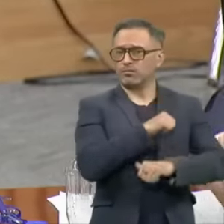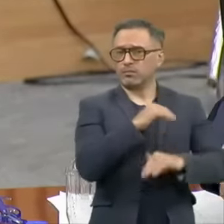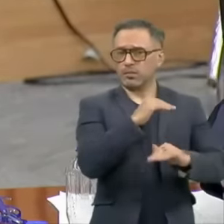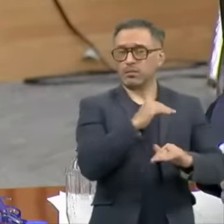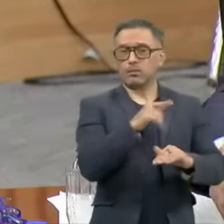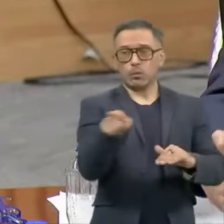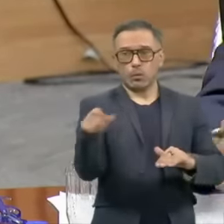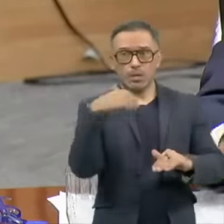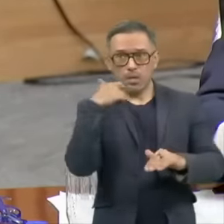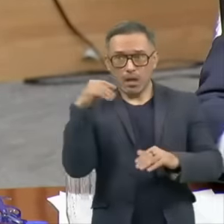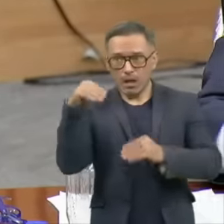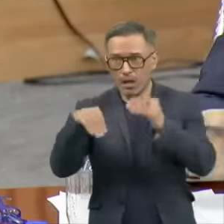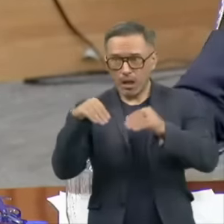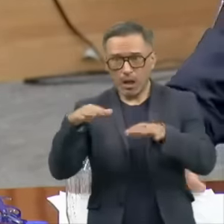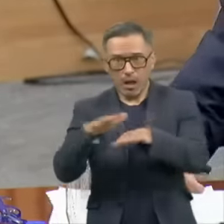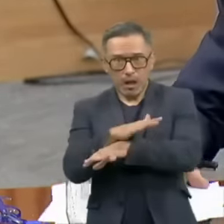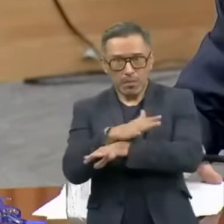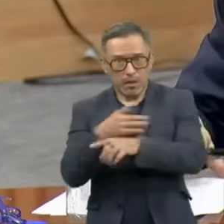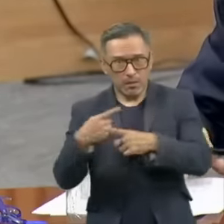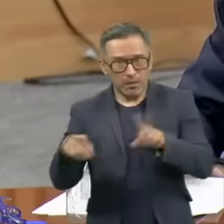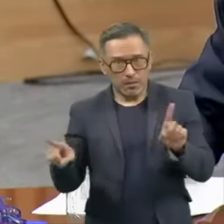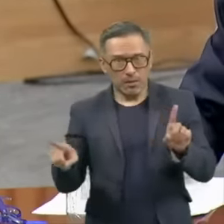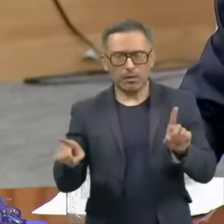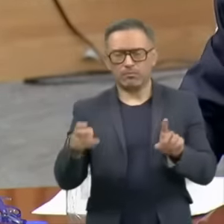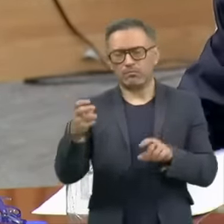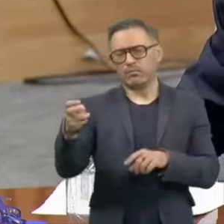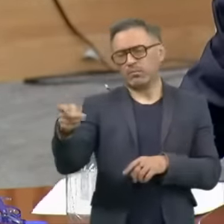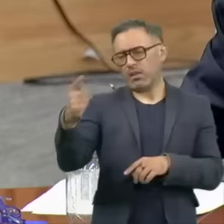diferente es inventar.